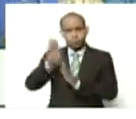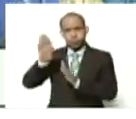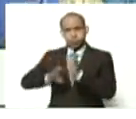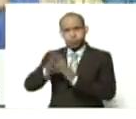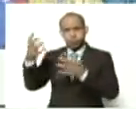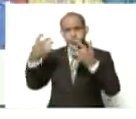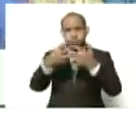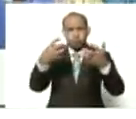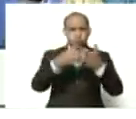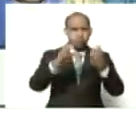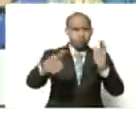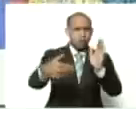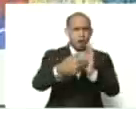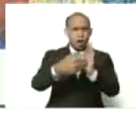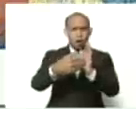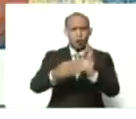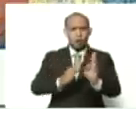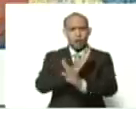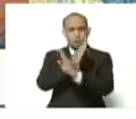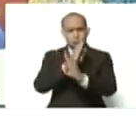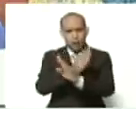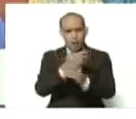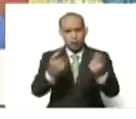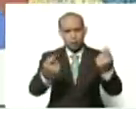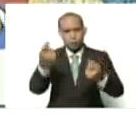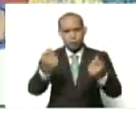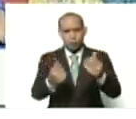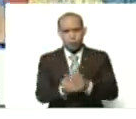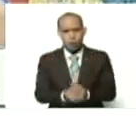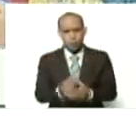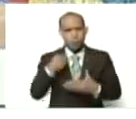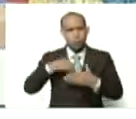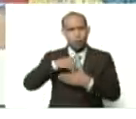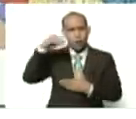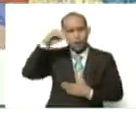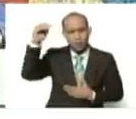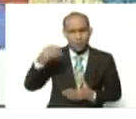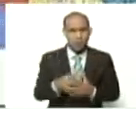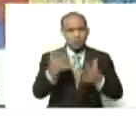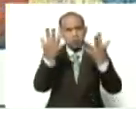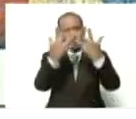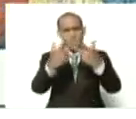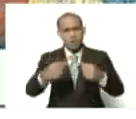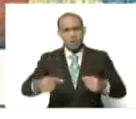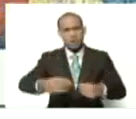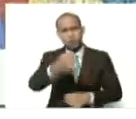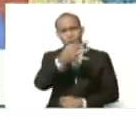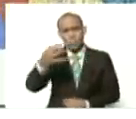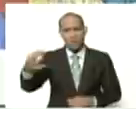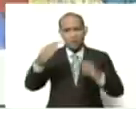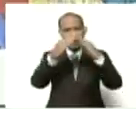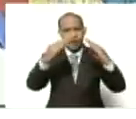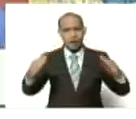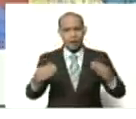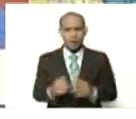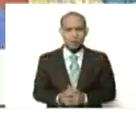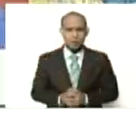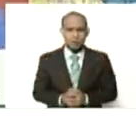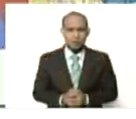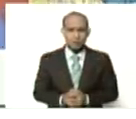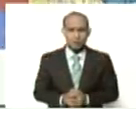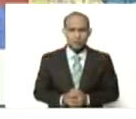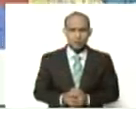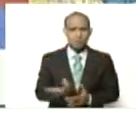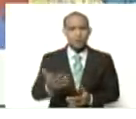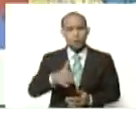contra las sanciones criminales, contra el bloqueo, por su espíritu de administración correcta del hogar, para que